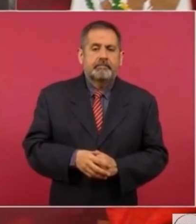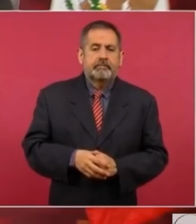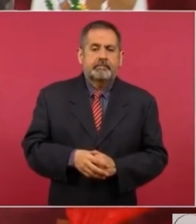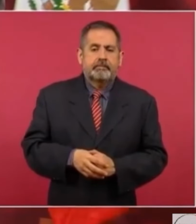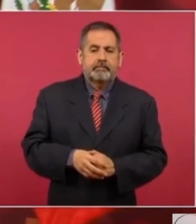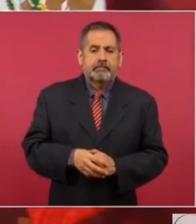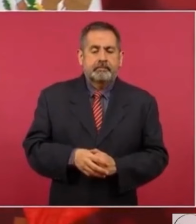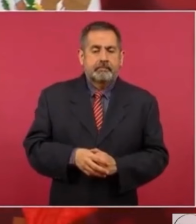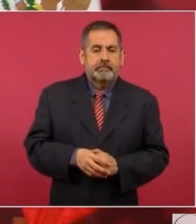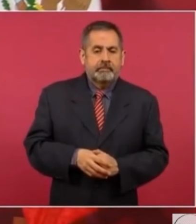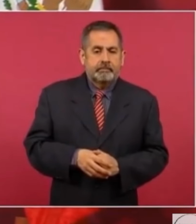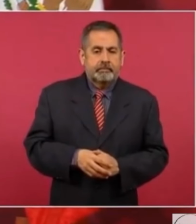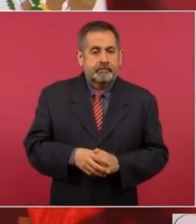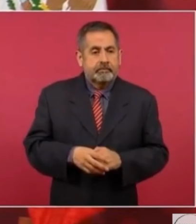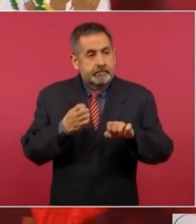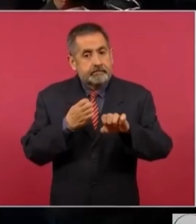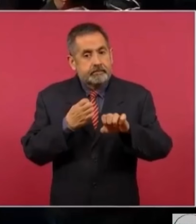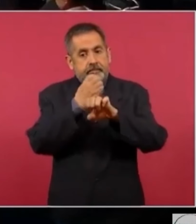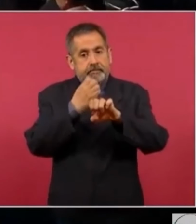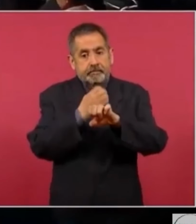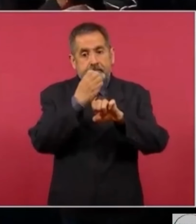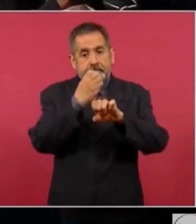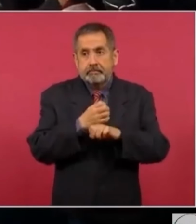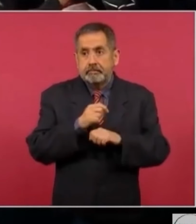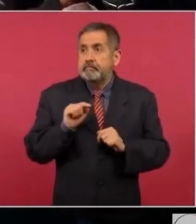por estado,